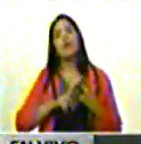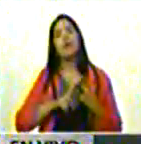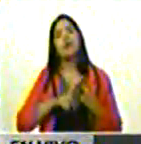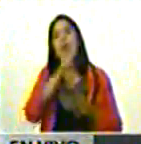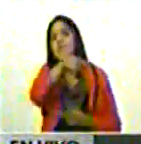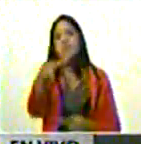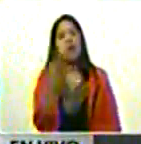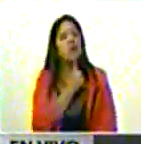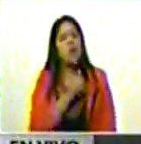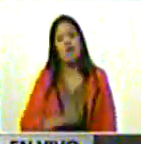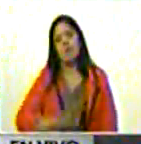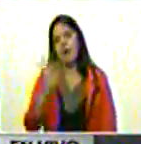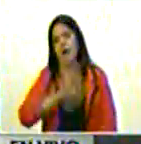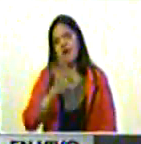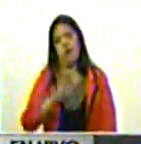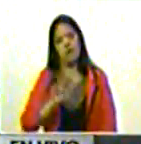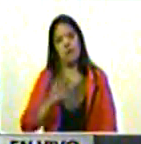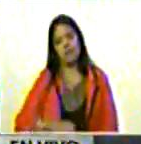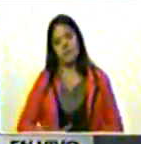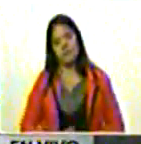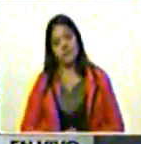los que menos tienen.